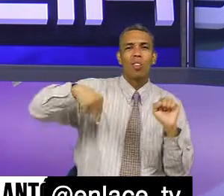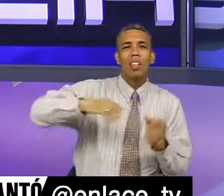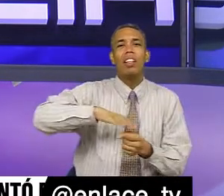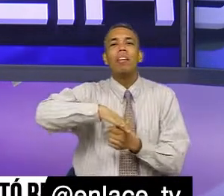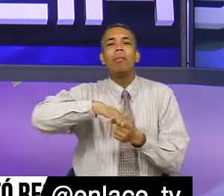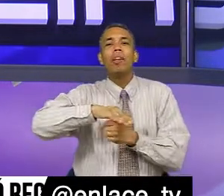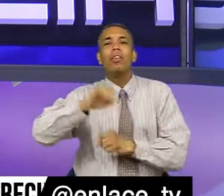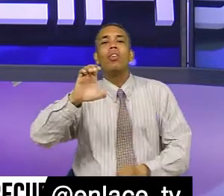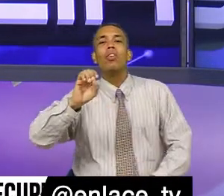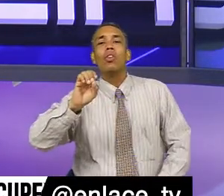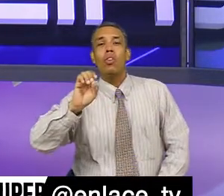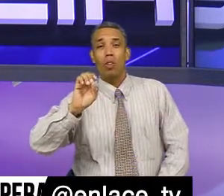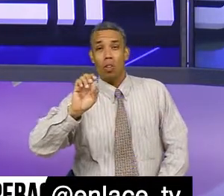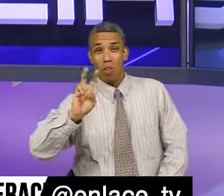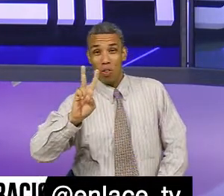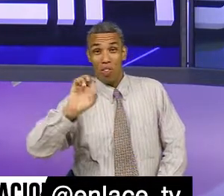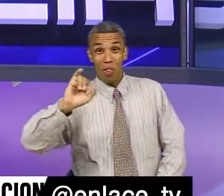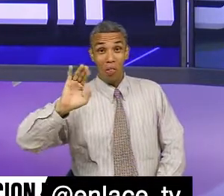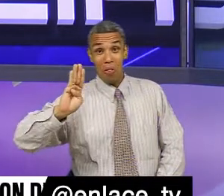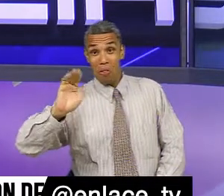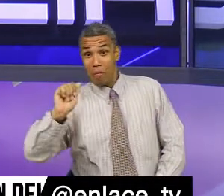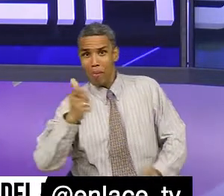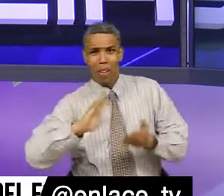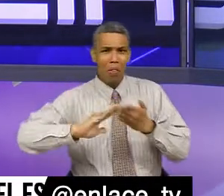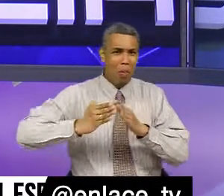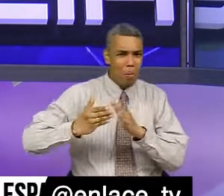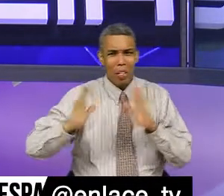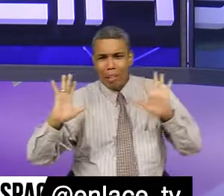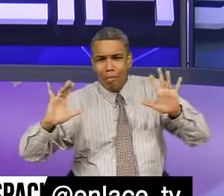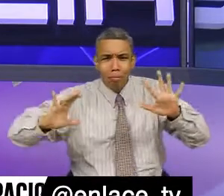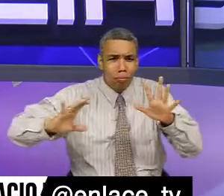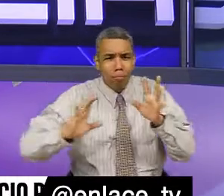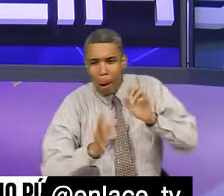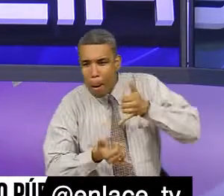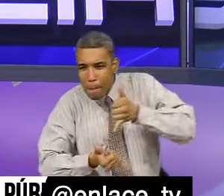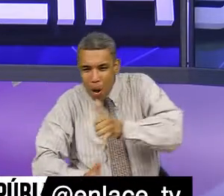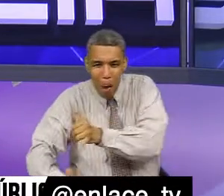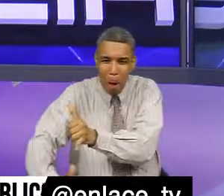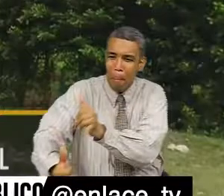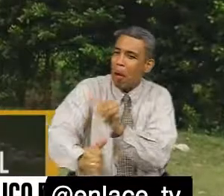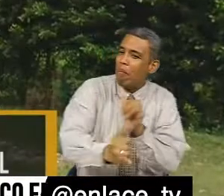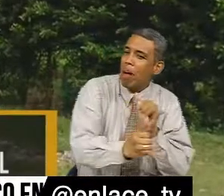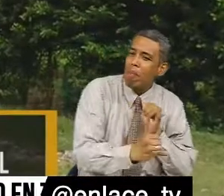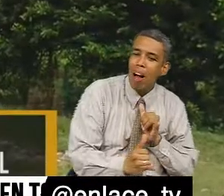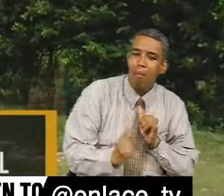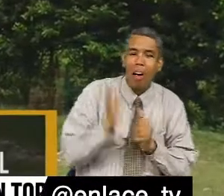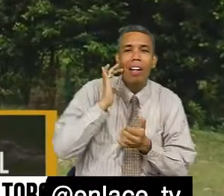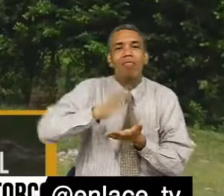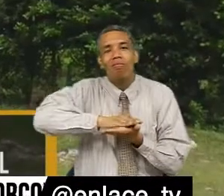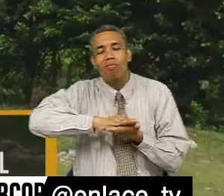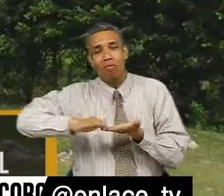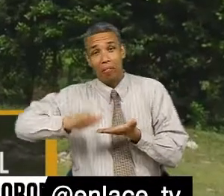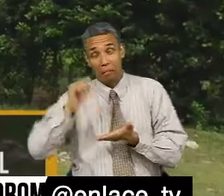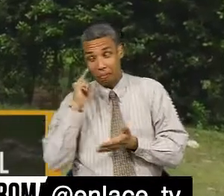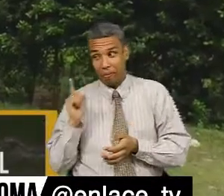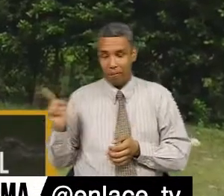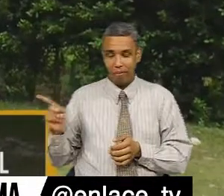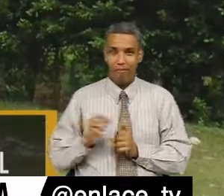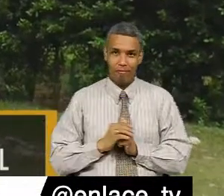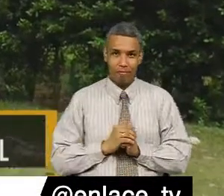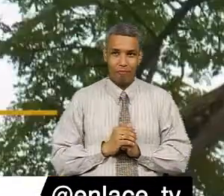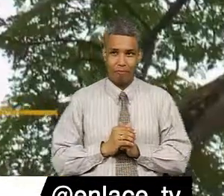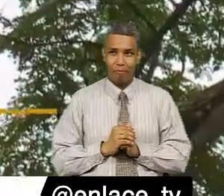Coviva, donde participaron las diferentes entidades del gobierno y también habitantes del sector. Hasta el barrio Coviva llegaron los integrantes del grupo